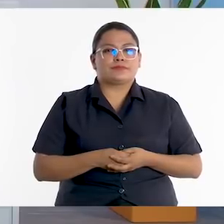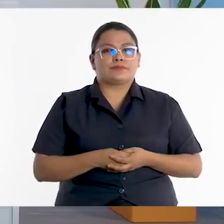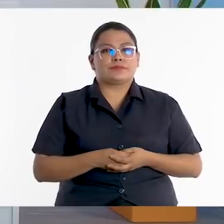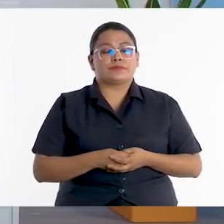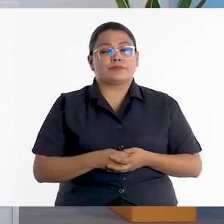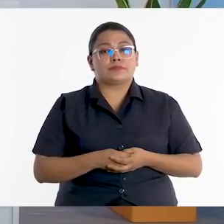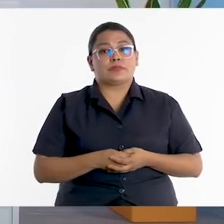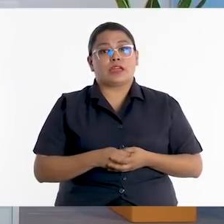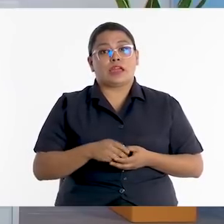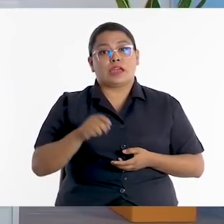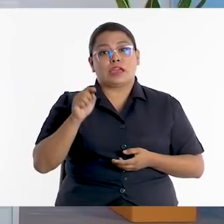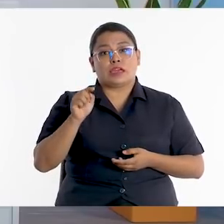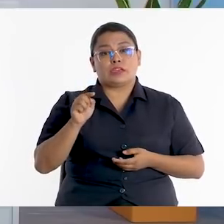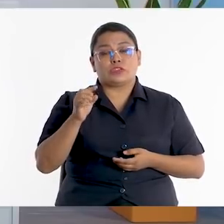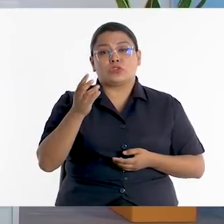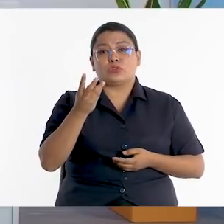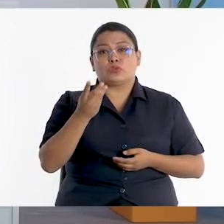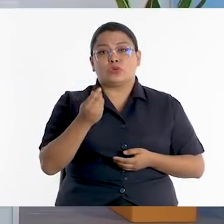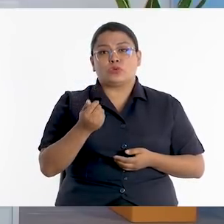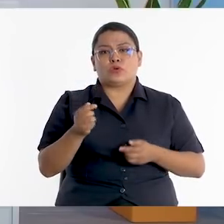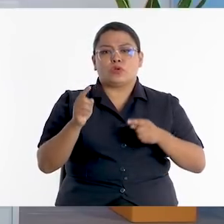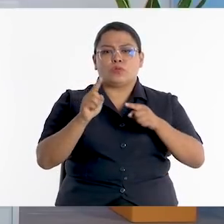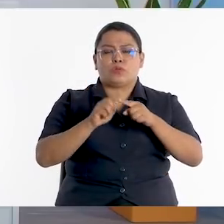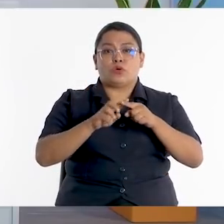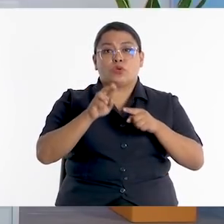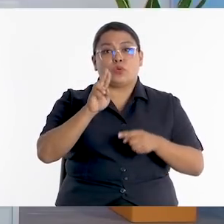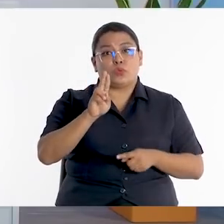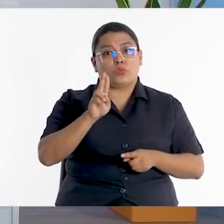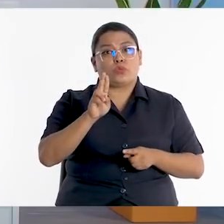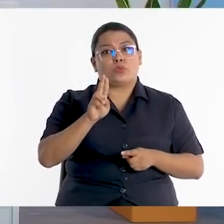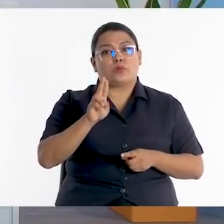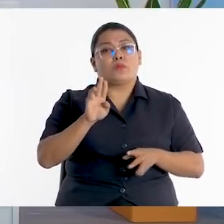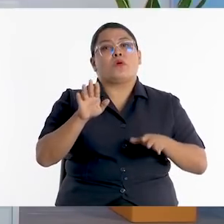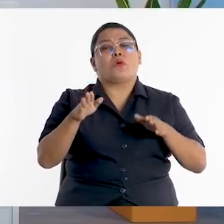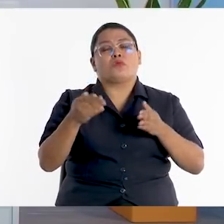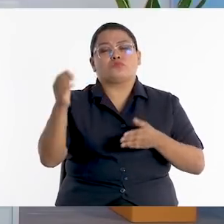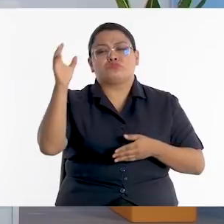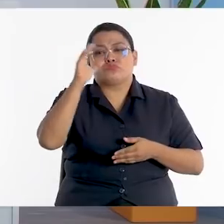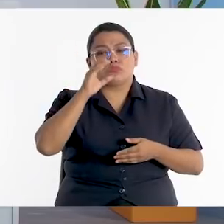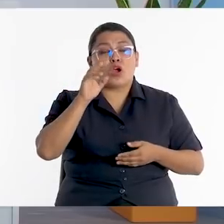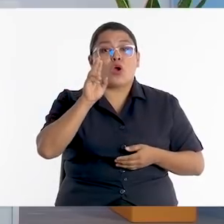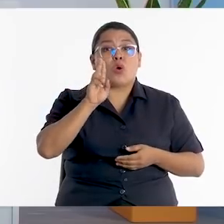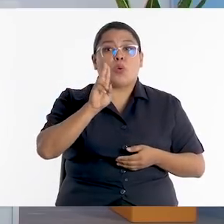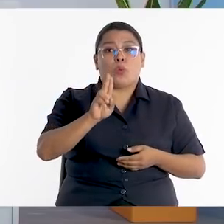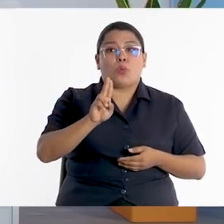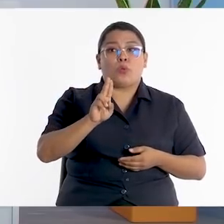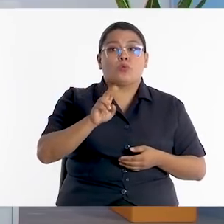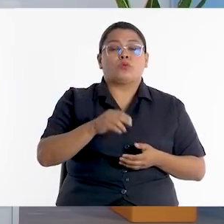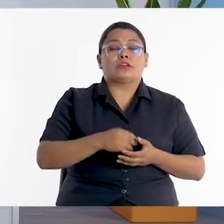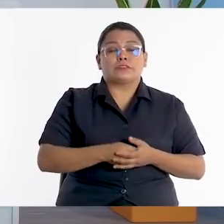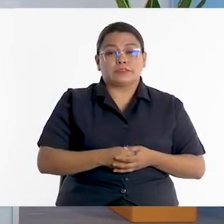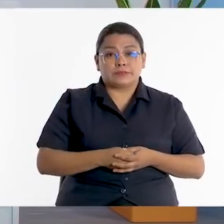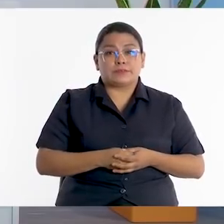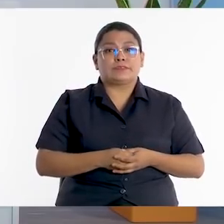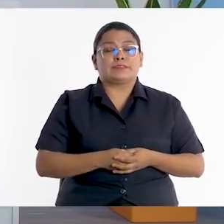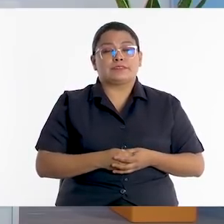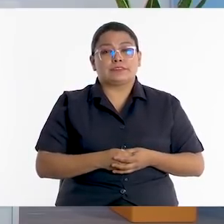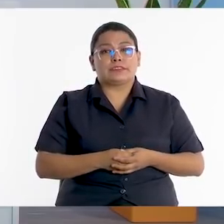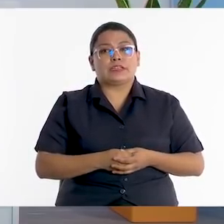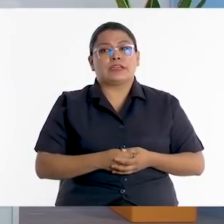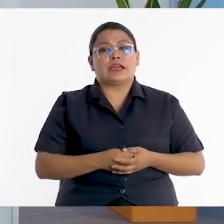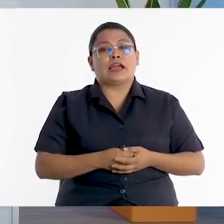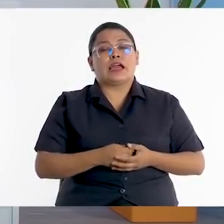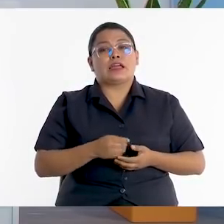A esto le hemos llamado cantidad por unidad, porque buscamos cuántas unidades de una de las variables